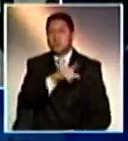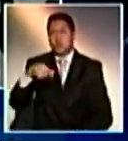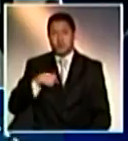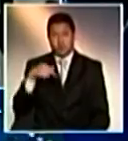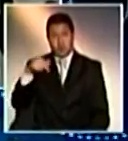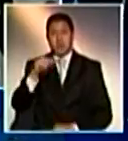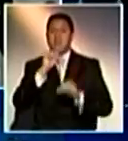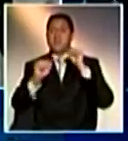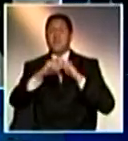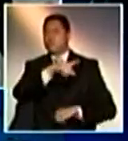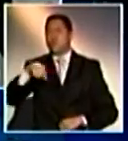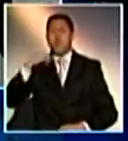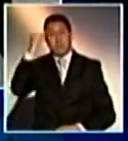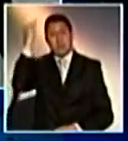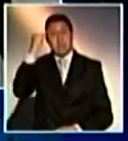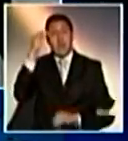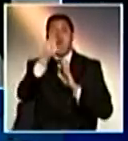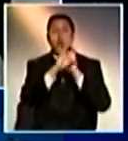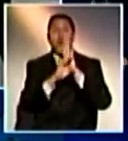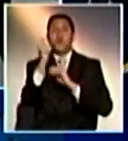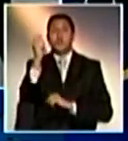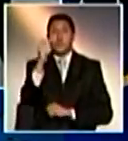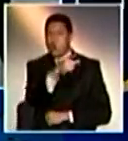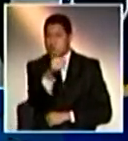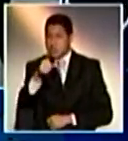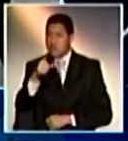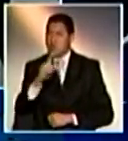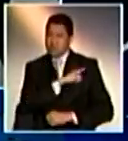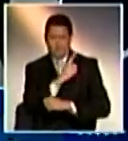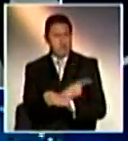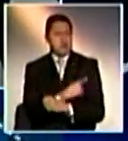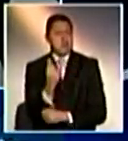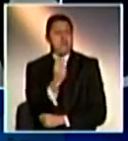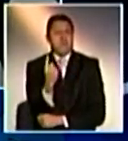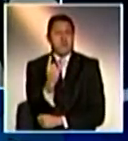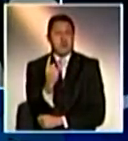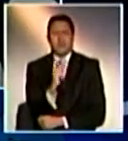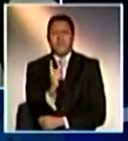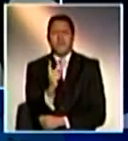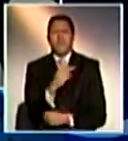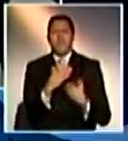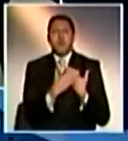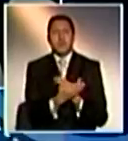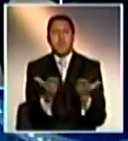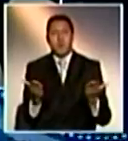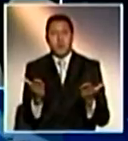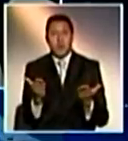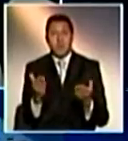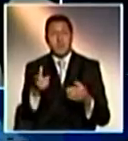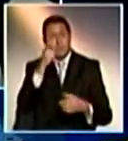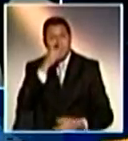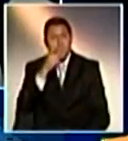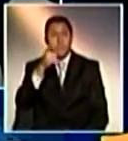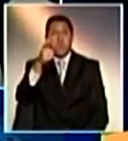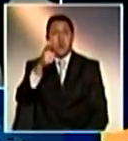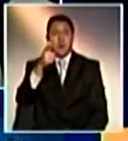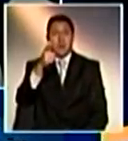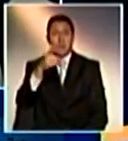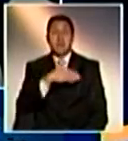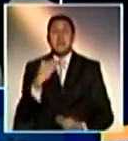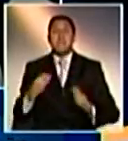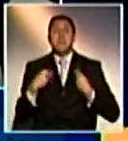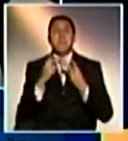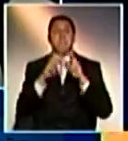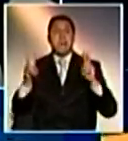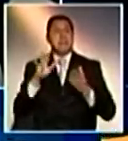estamos aquí defendiendo nuestras ideas, nuestra constitución. Esas son nuestras fuerzas. Y así que no se trata solo de voluntad popular, se trata de un pueblo que quiere